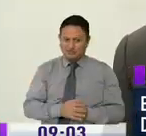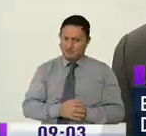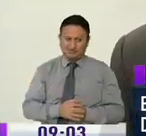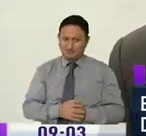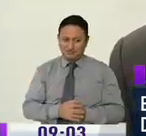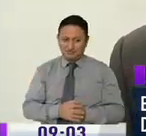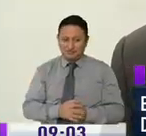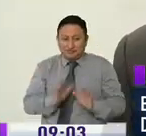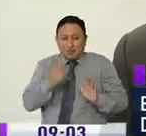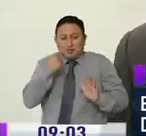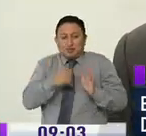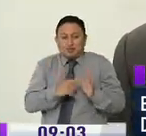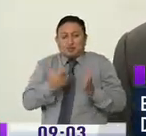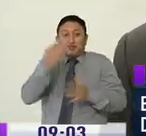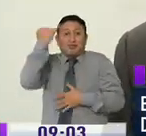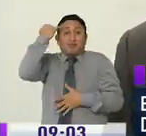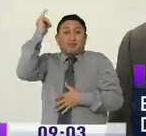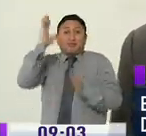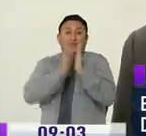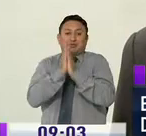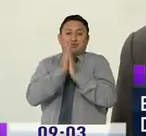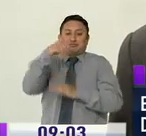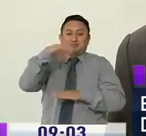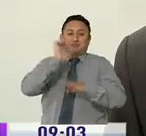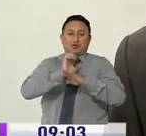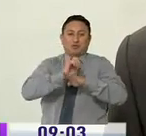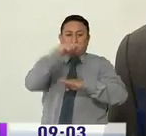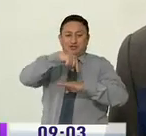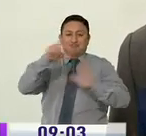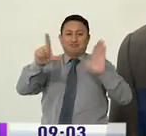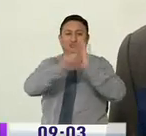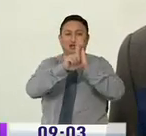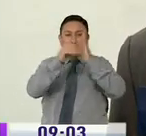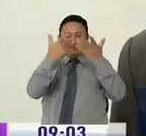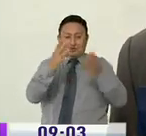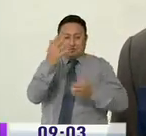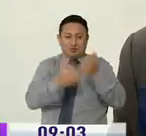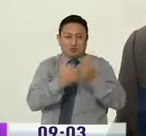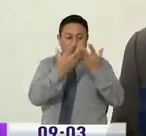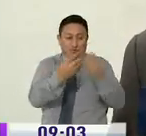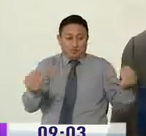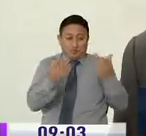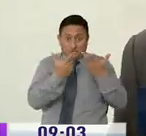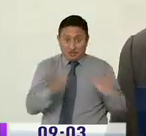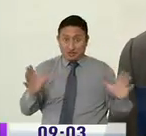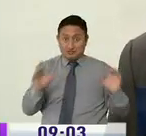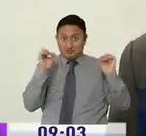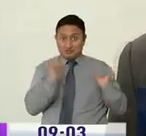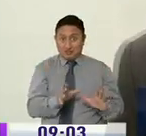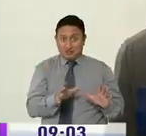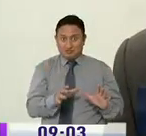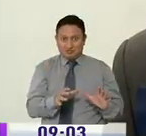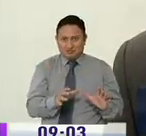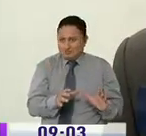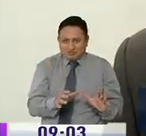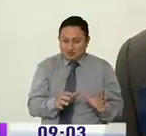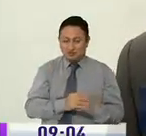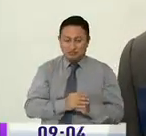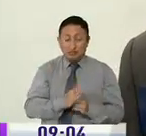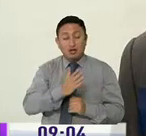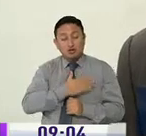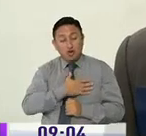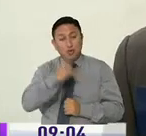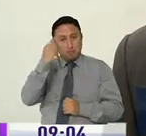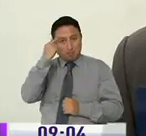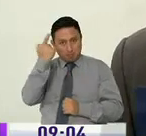podemos caer en una especie de fetichismo que tenemos en el Ecuador, que creemos que las cosas se solucionan con leyes, con nuevas leyes. Yo